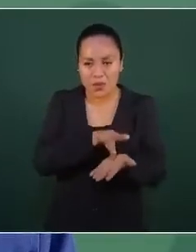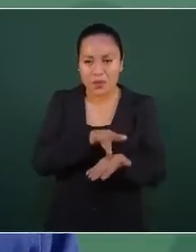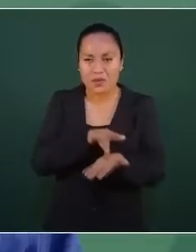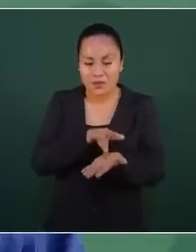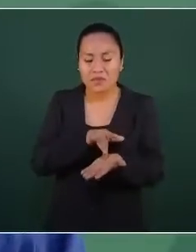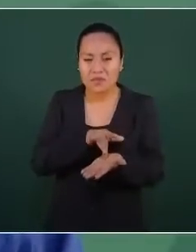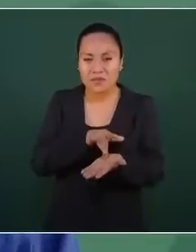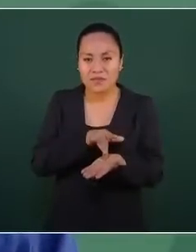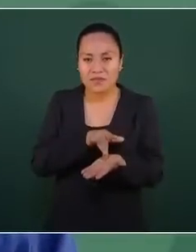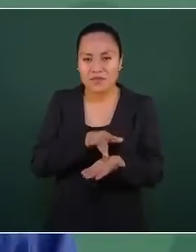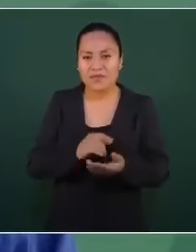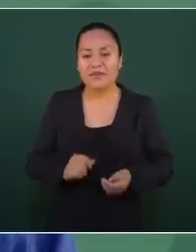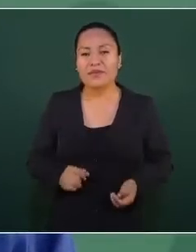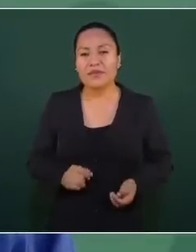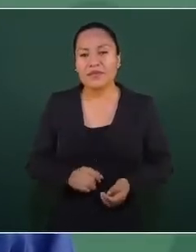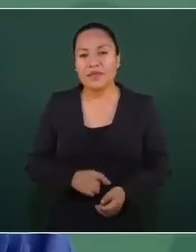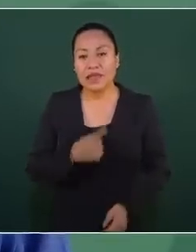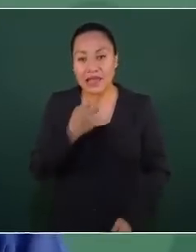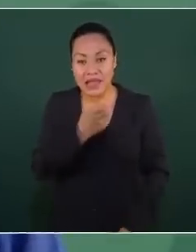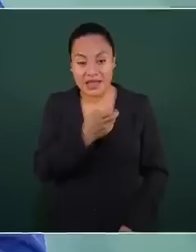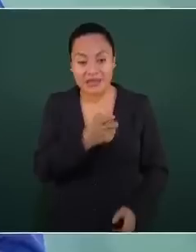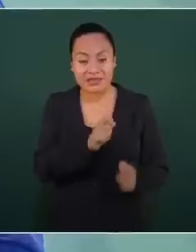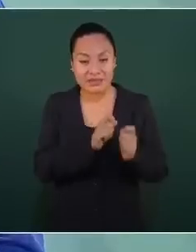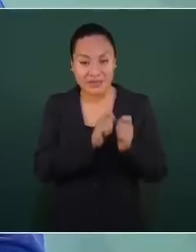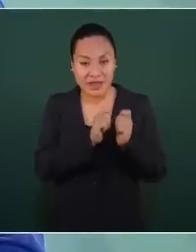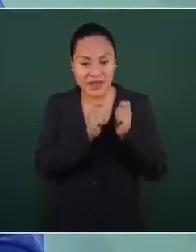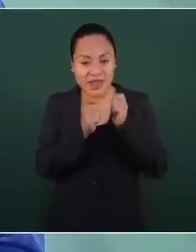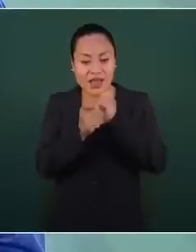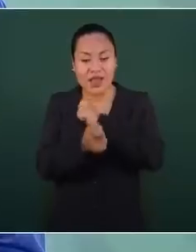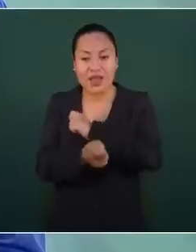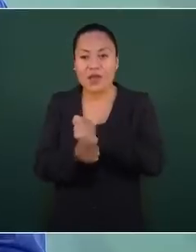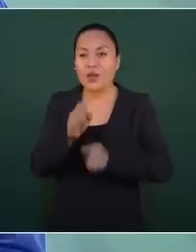presupuesto se quedaba en unas cuantas manos.